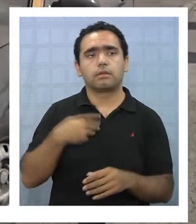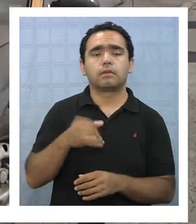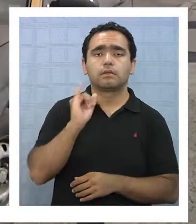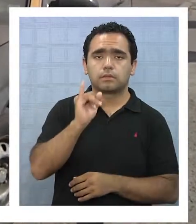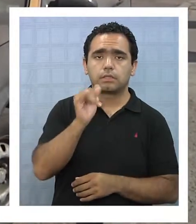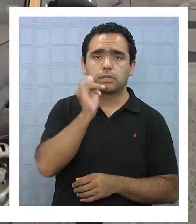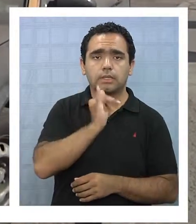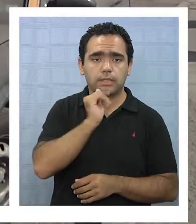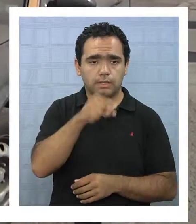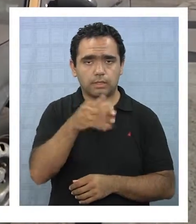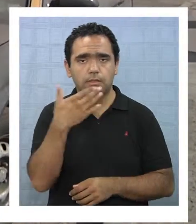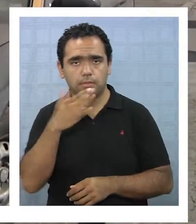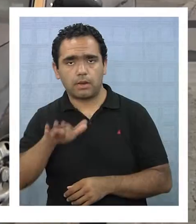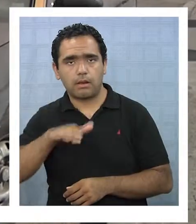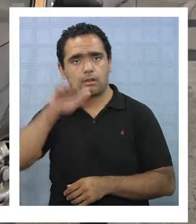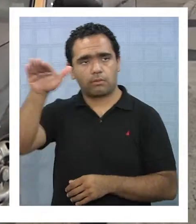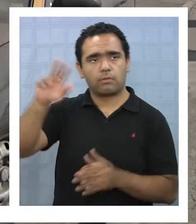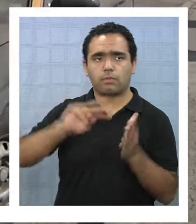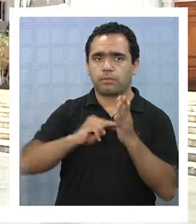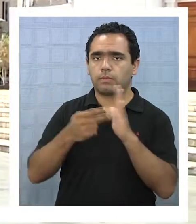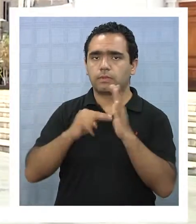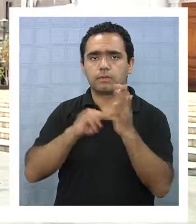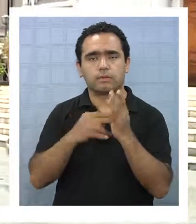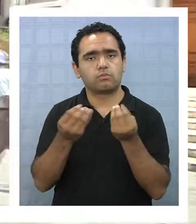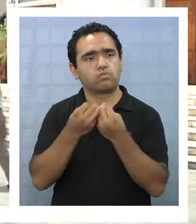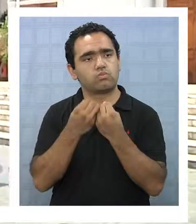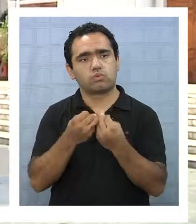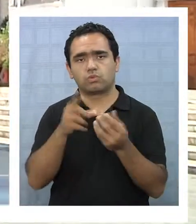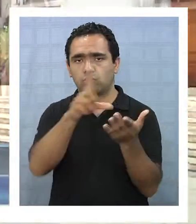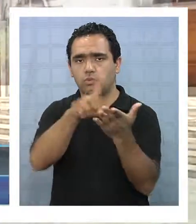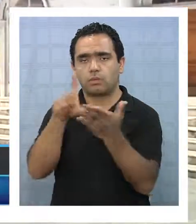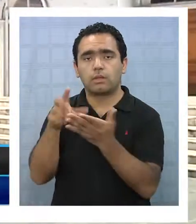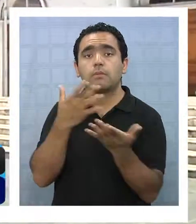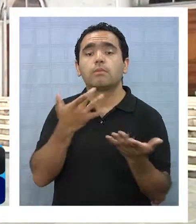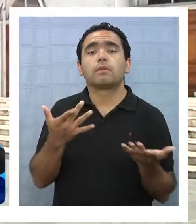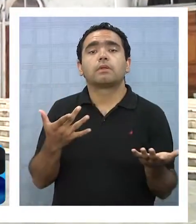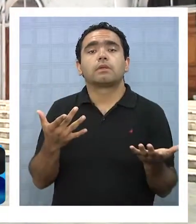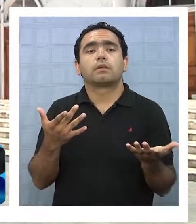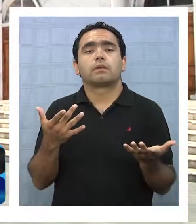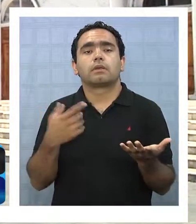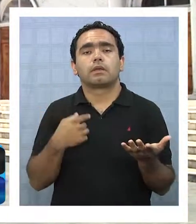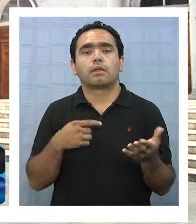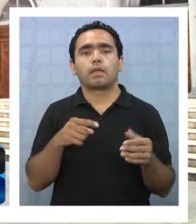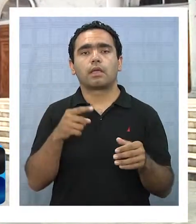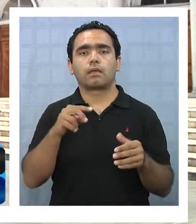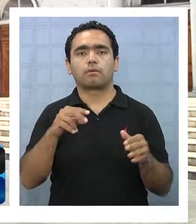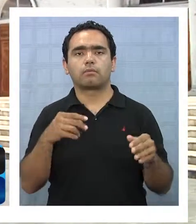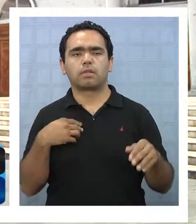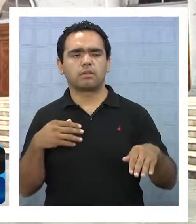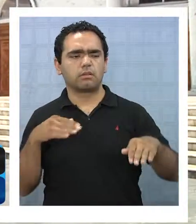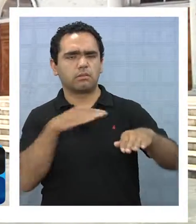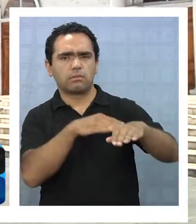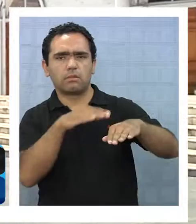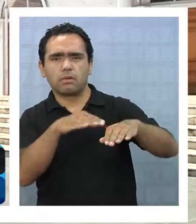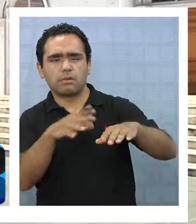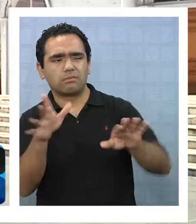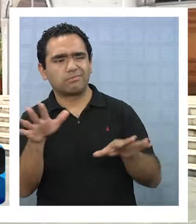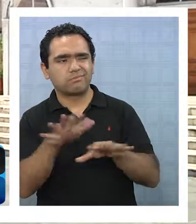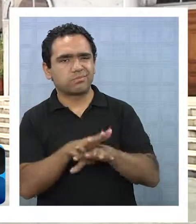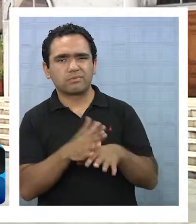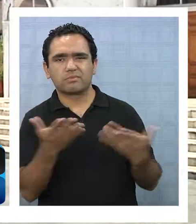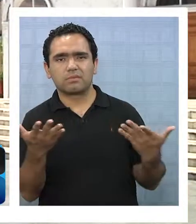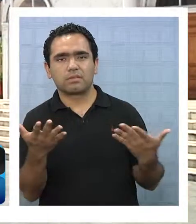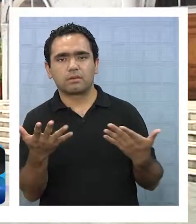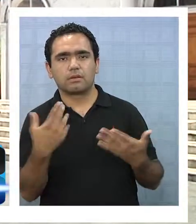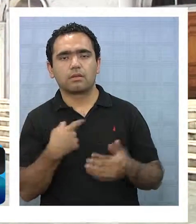comunidad Iquique, también Altospicio tiene esa problemática en muchos sectores, porque en definitiva, obstruyen y en algún